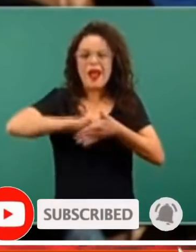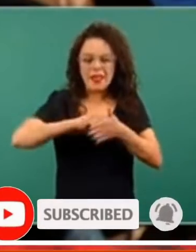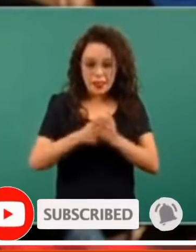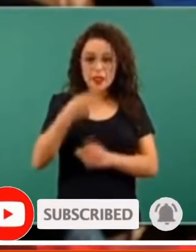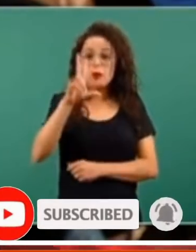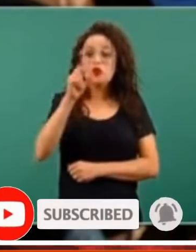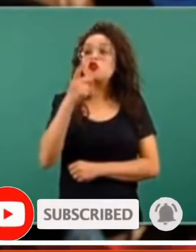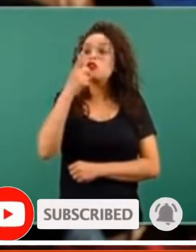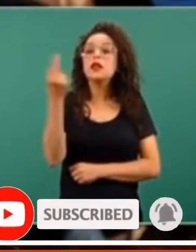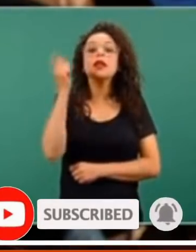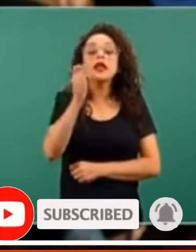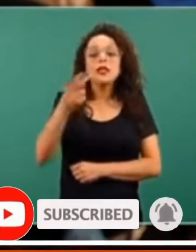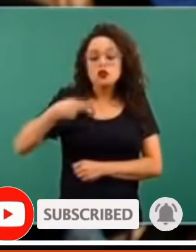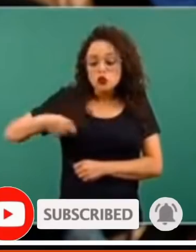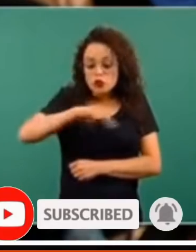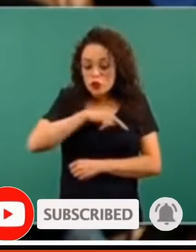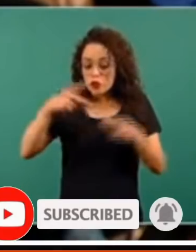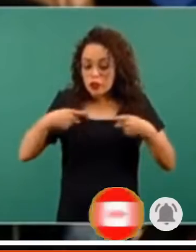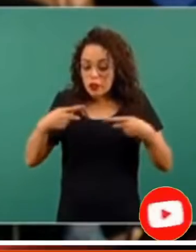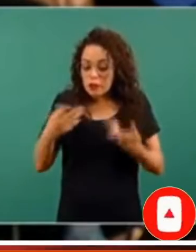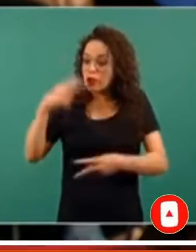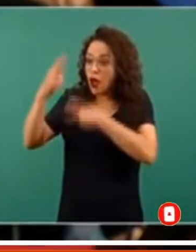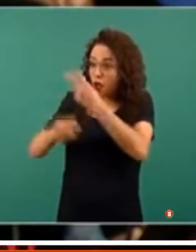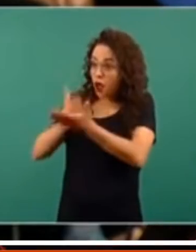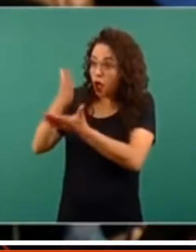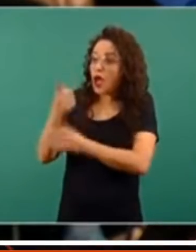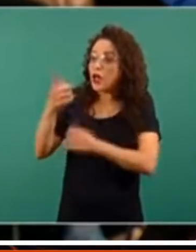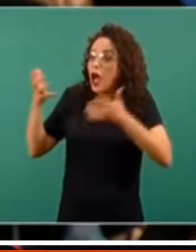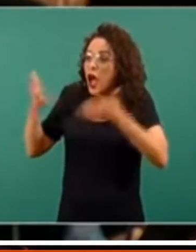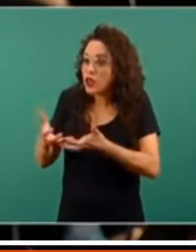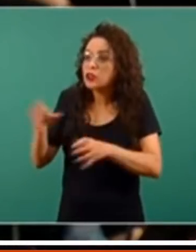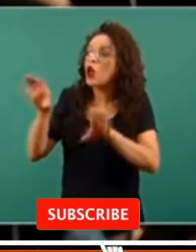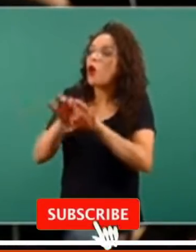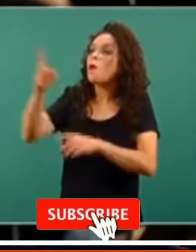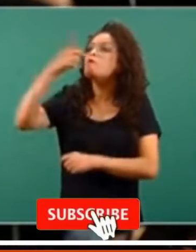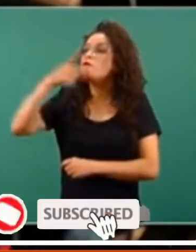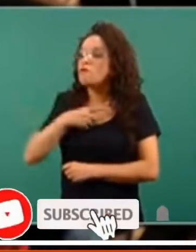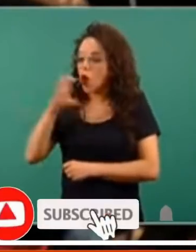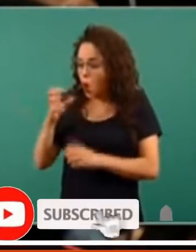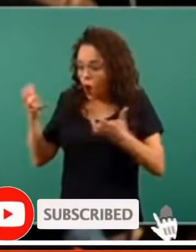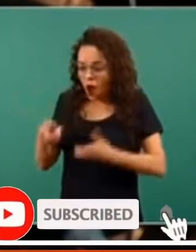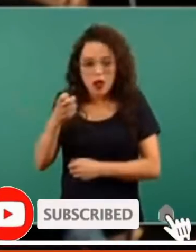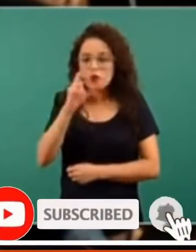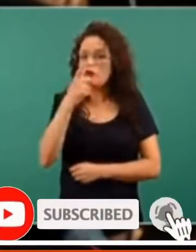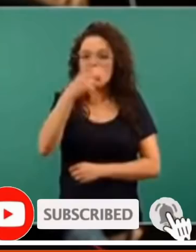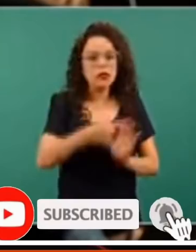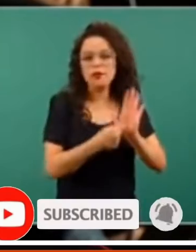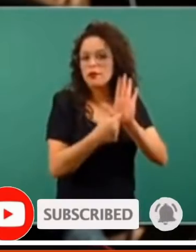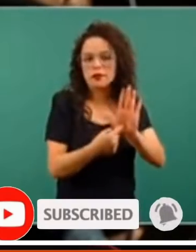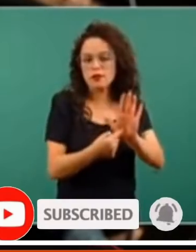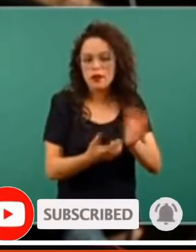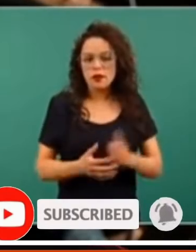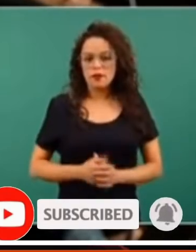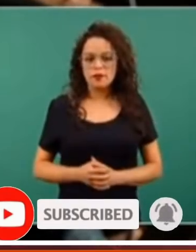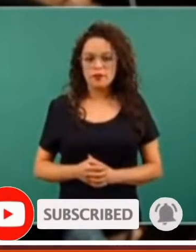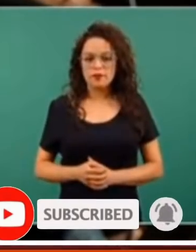tenemos que hacer los ciudadanos cuando vamos a la vacunación y qué es lo que nos tienen que decir o hacer estas personas. Se lo digo con el fin de, porque a